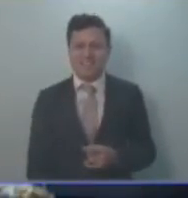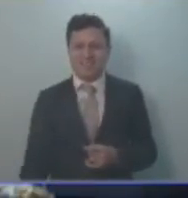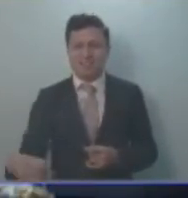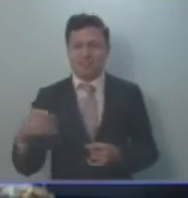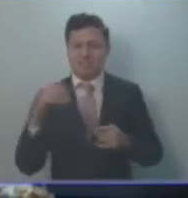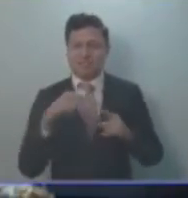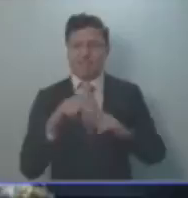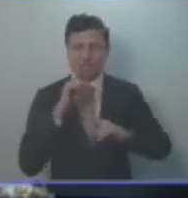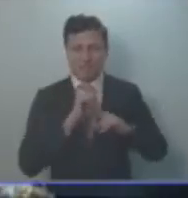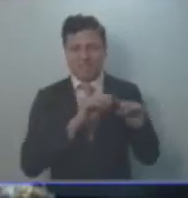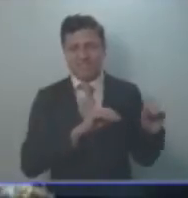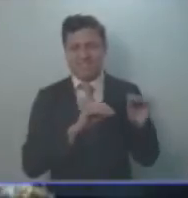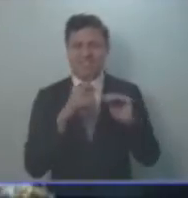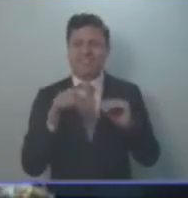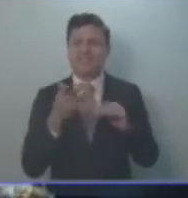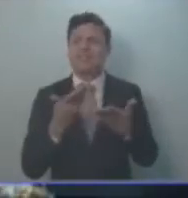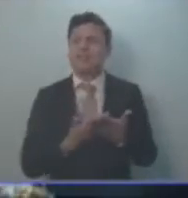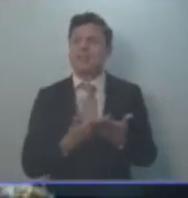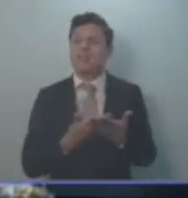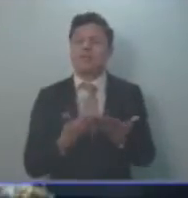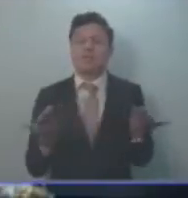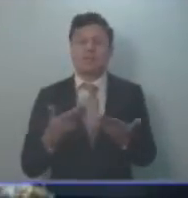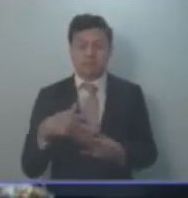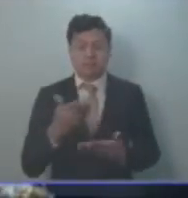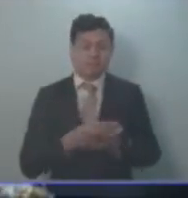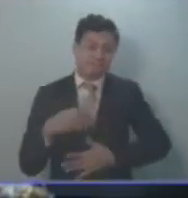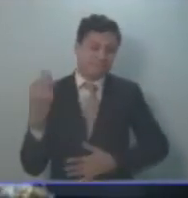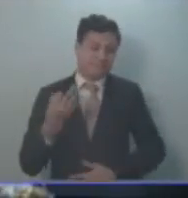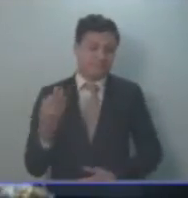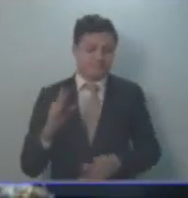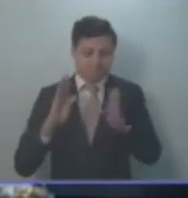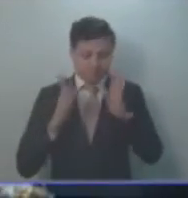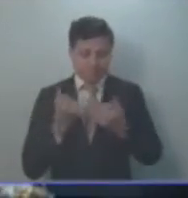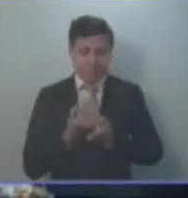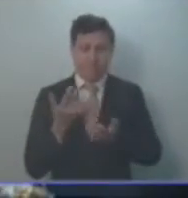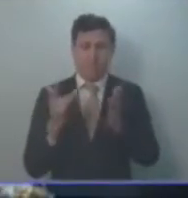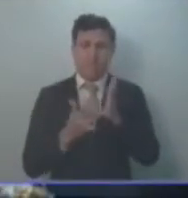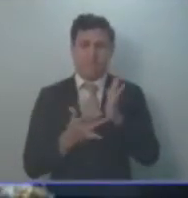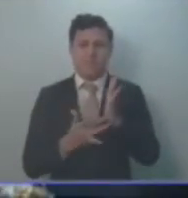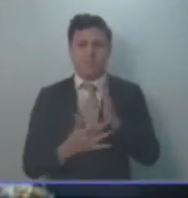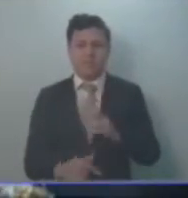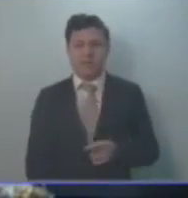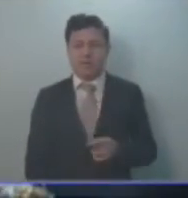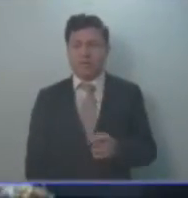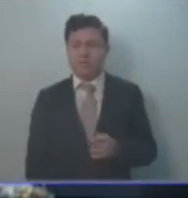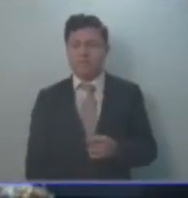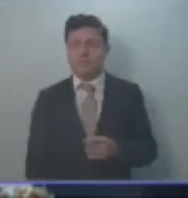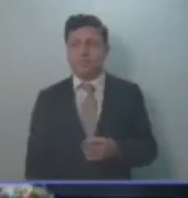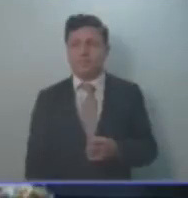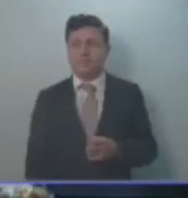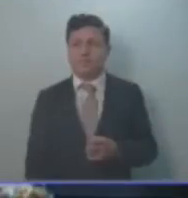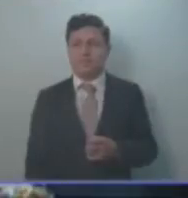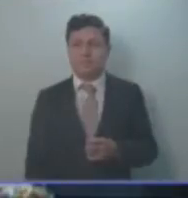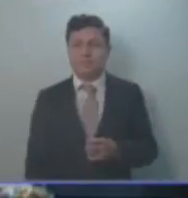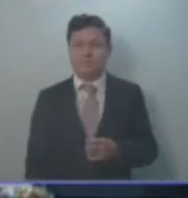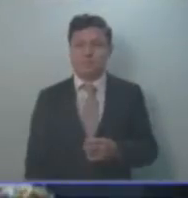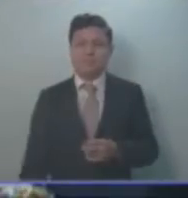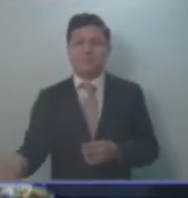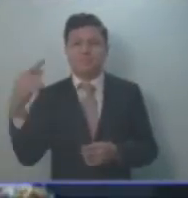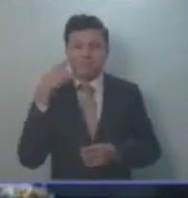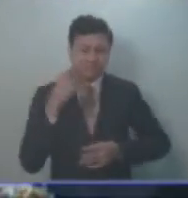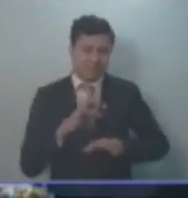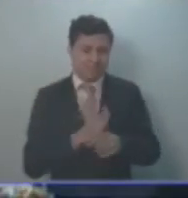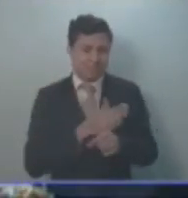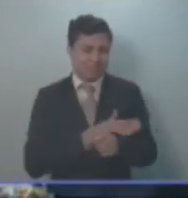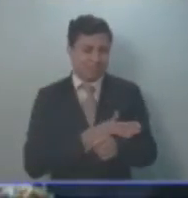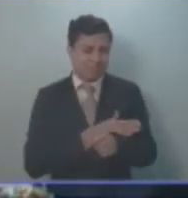y rehabilitación o que necesiten una atención técnica y médica especializada, previa